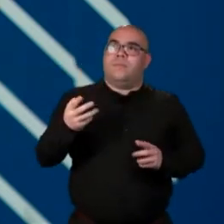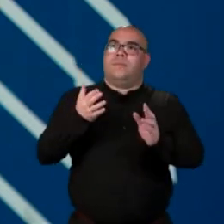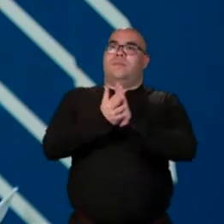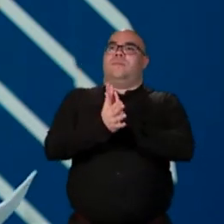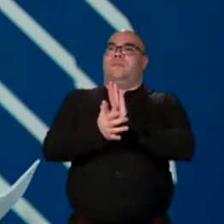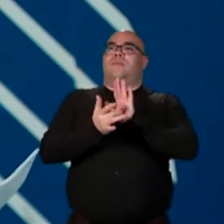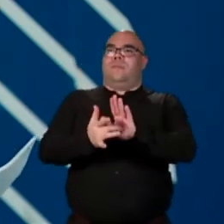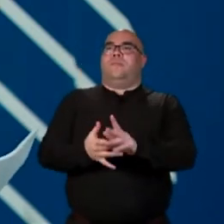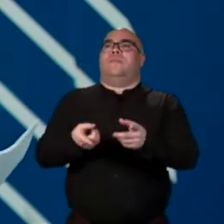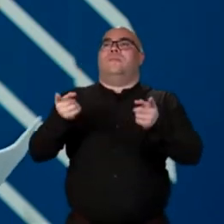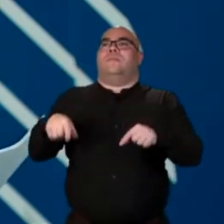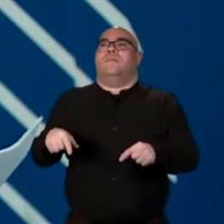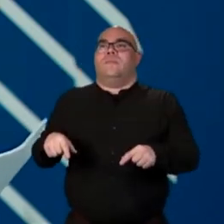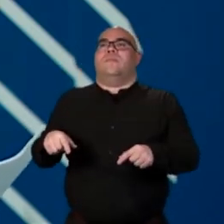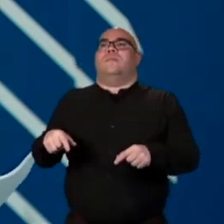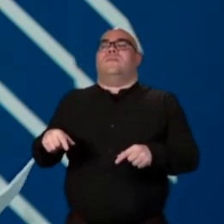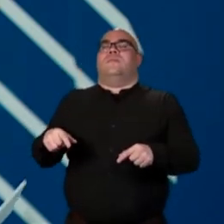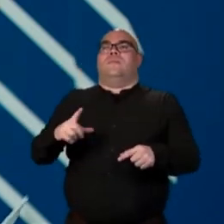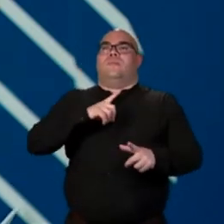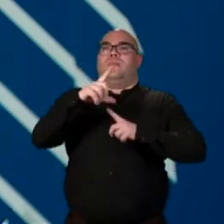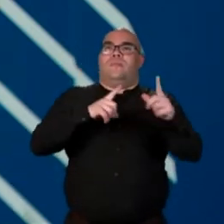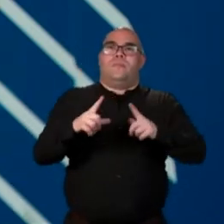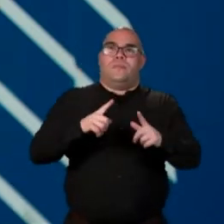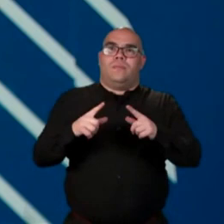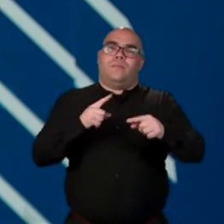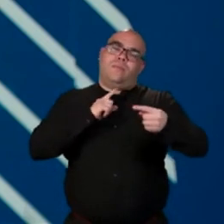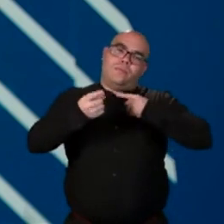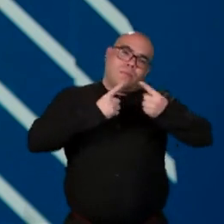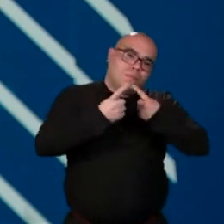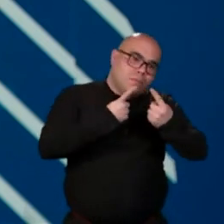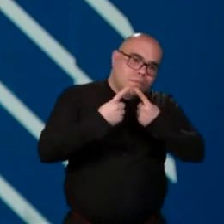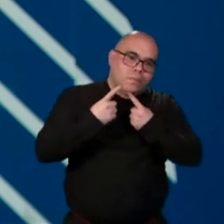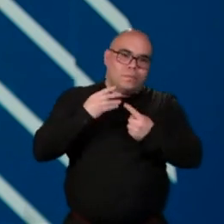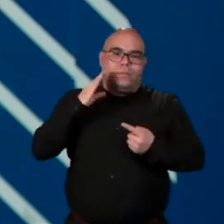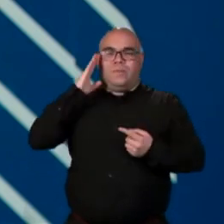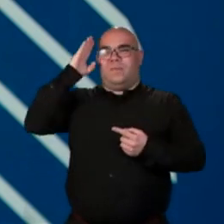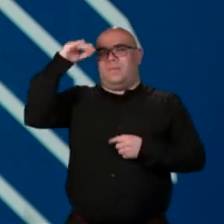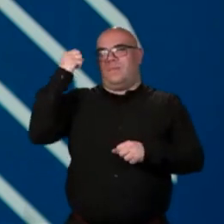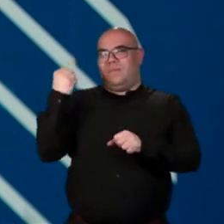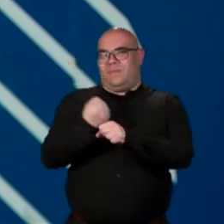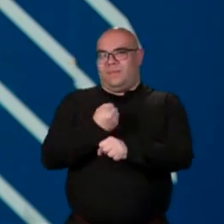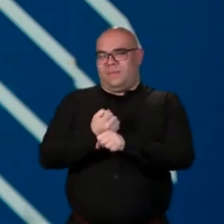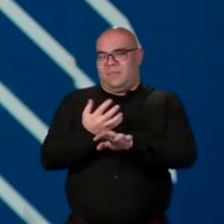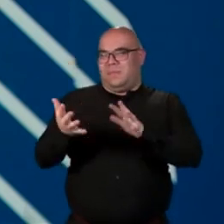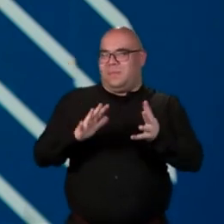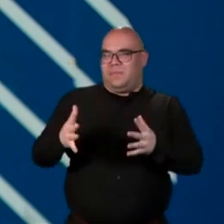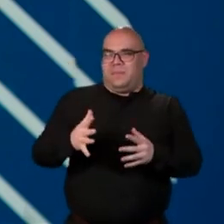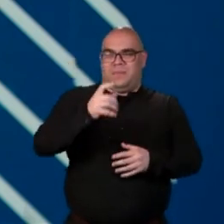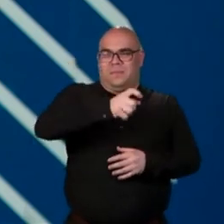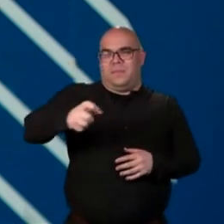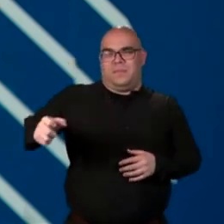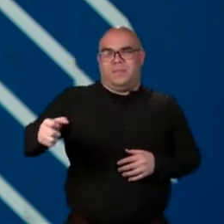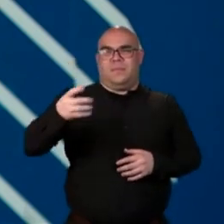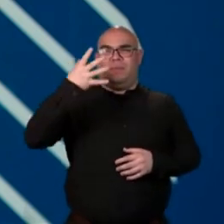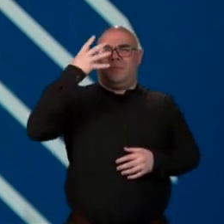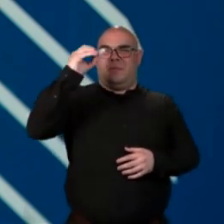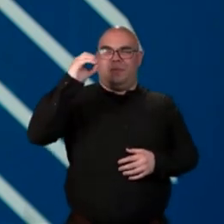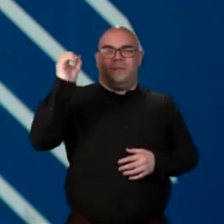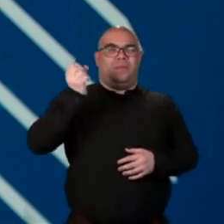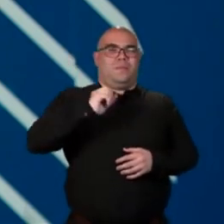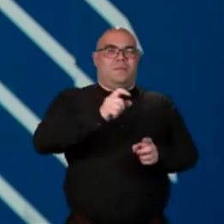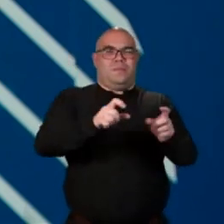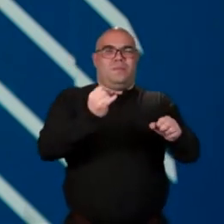los diálogos del futuro, un trabajo con más de 50 representantes, instituciones de educación